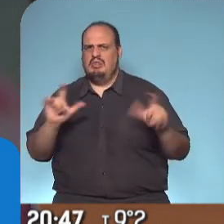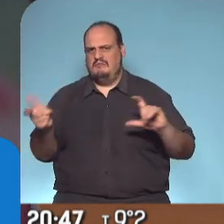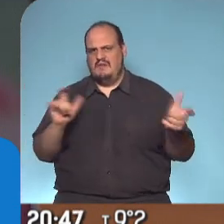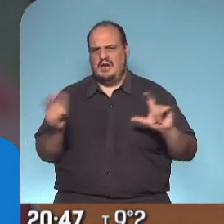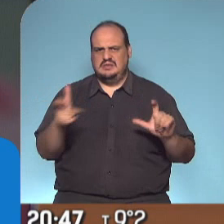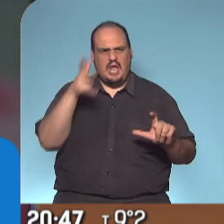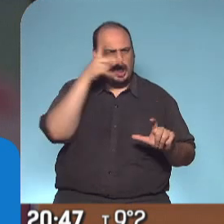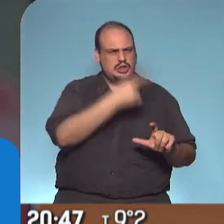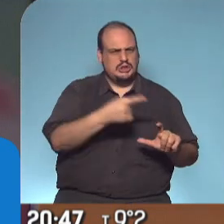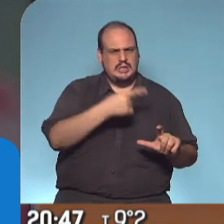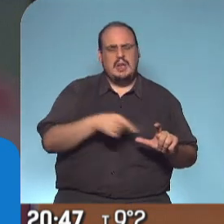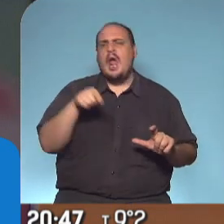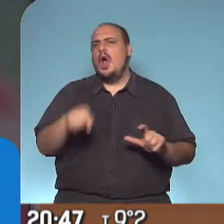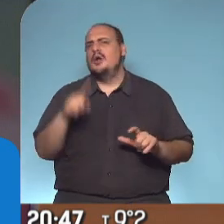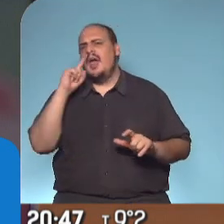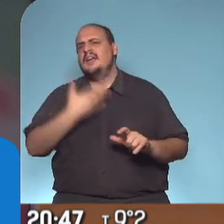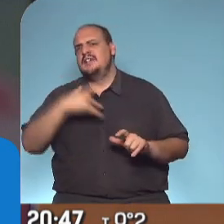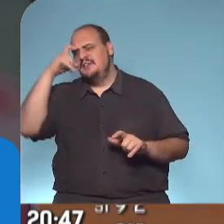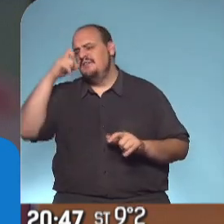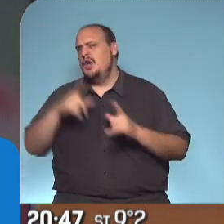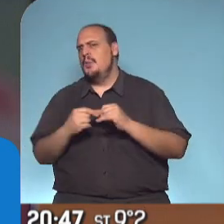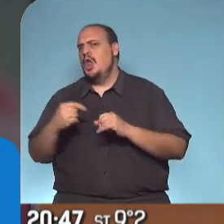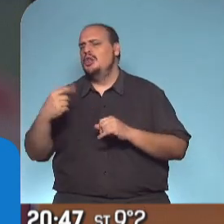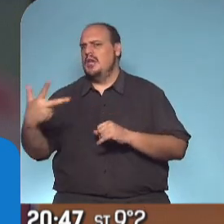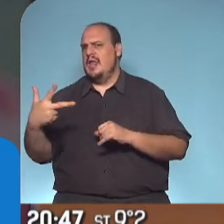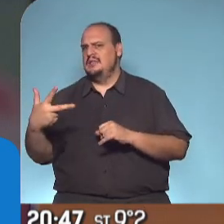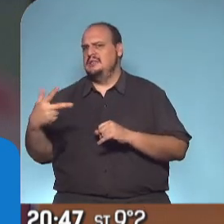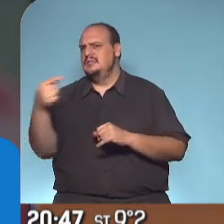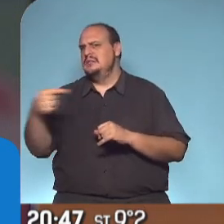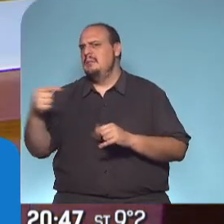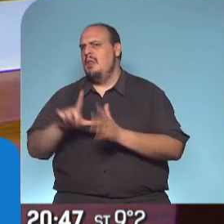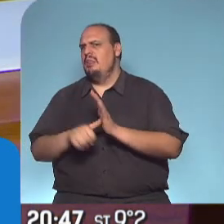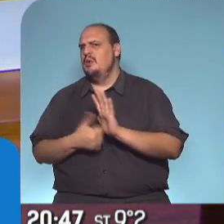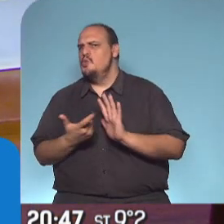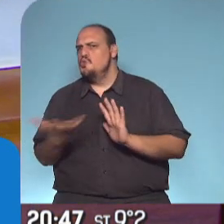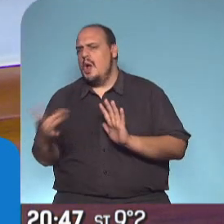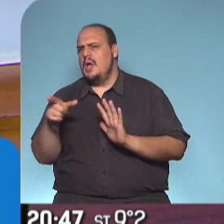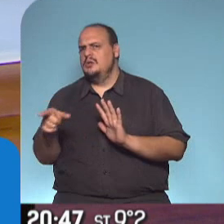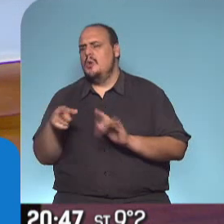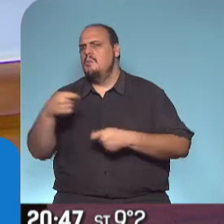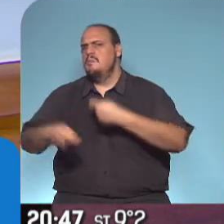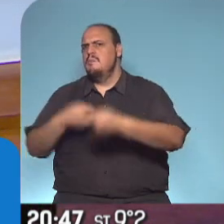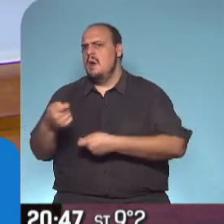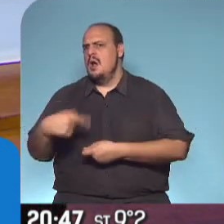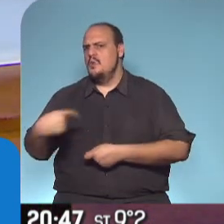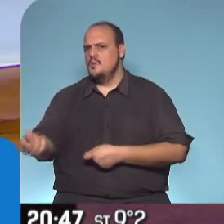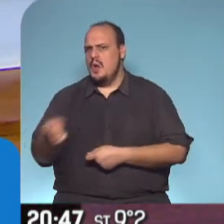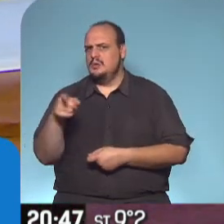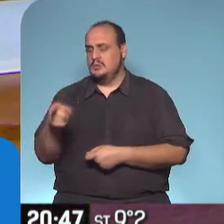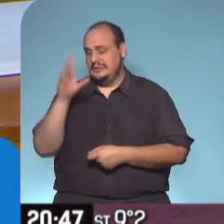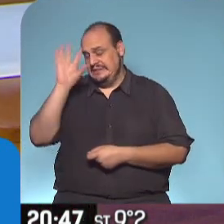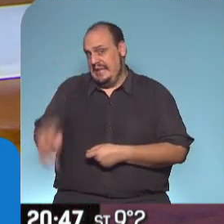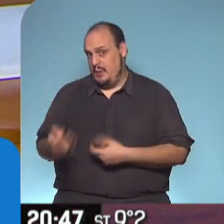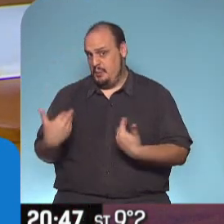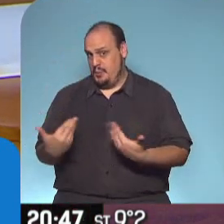Y le pregunto por el IFE 3, si ya tiene plazo, si ya se sabe en cuánto tiempo podría pagarse, si es que se puede saber en cuánto